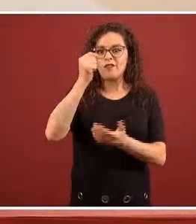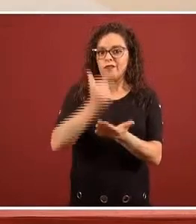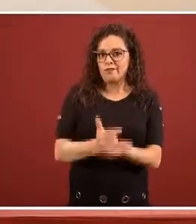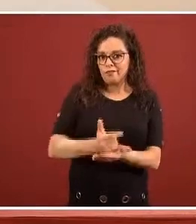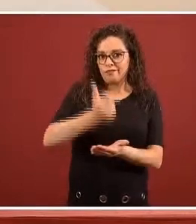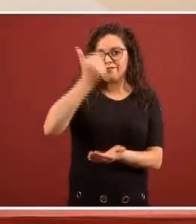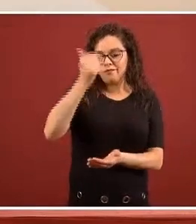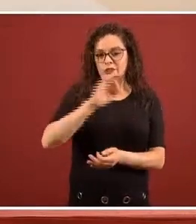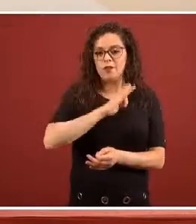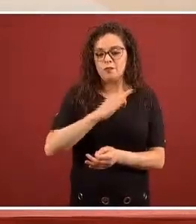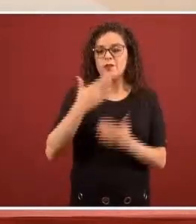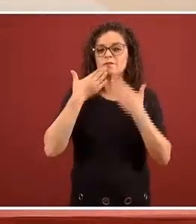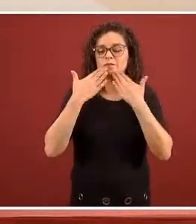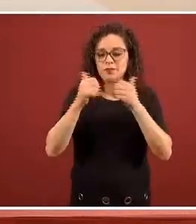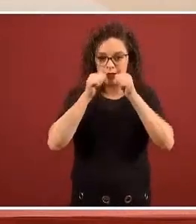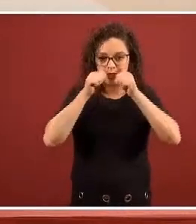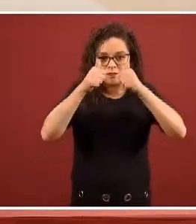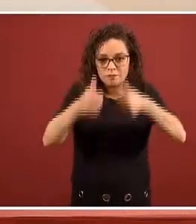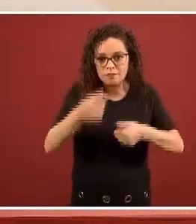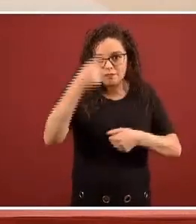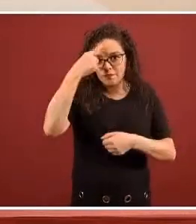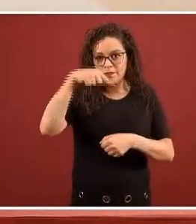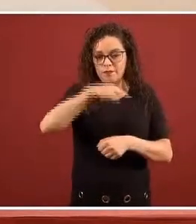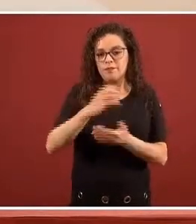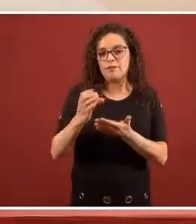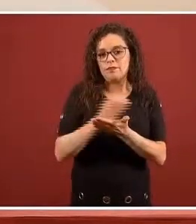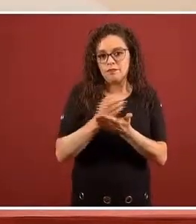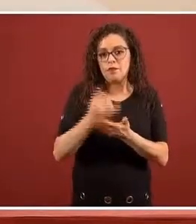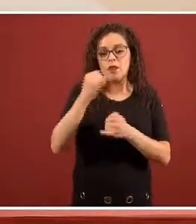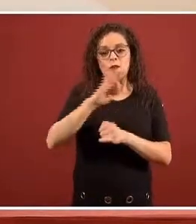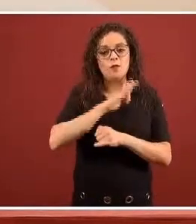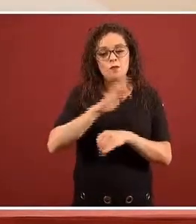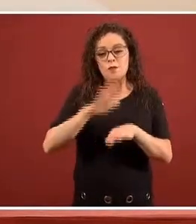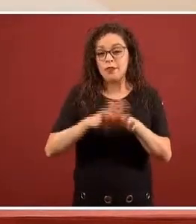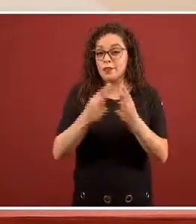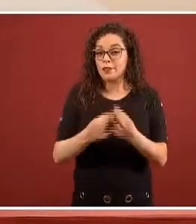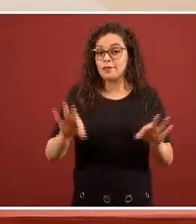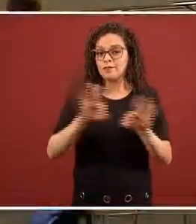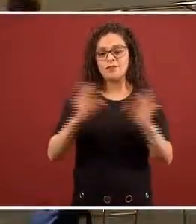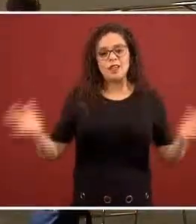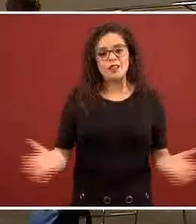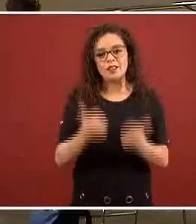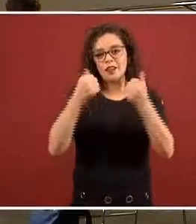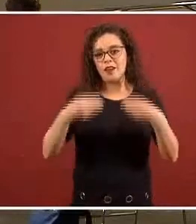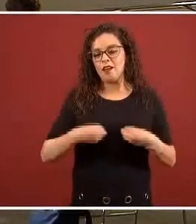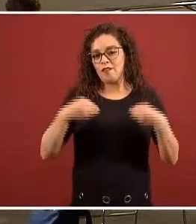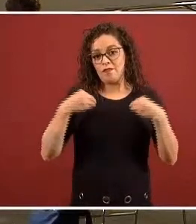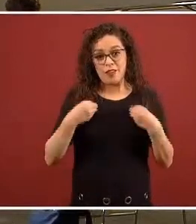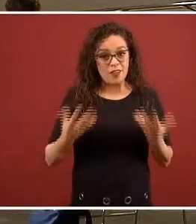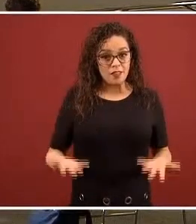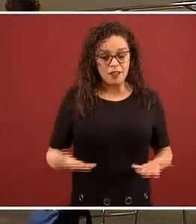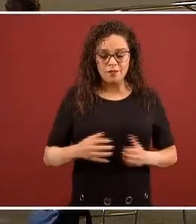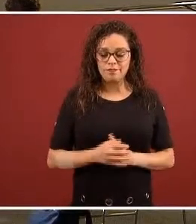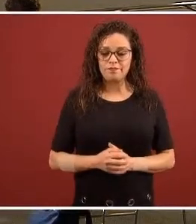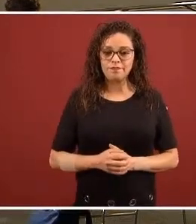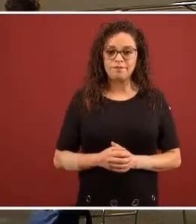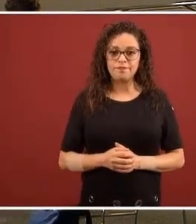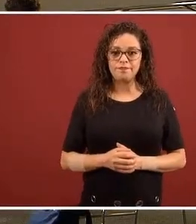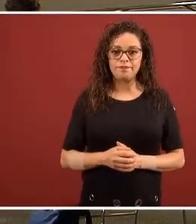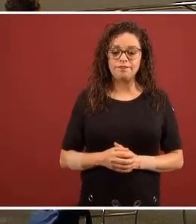de atenderlo y de salvarle la vida. Cuando esto ocurre finalmente y no se